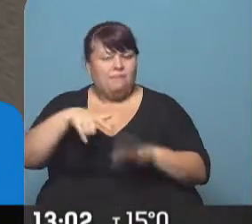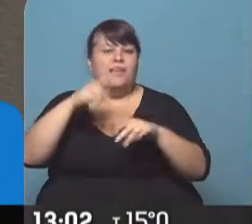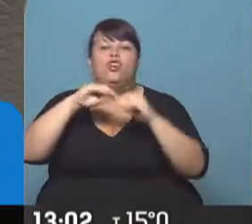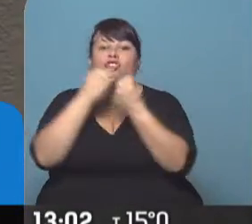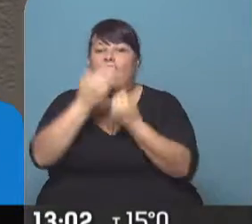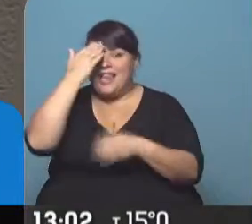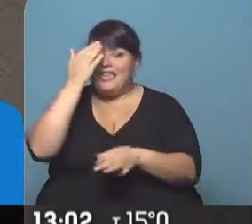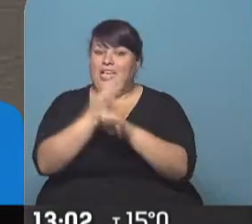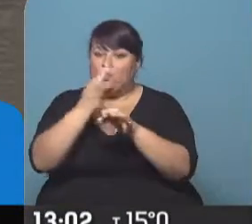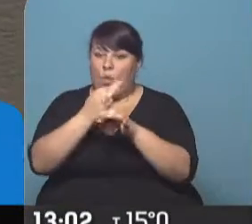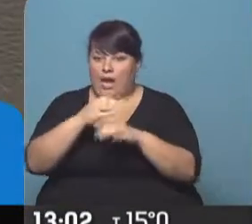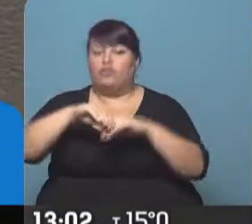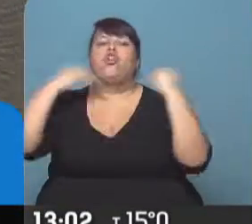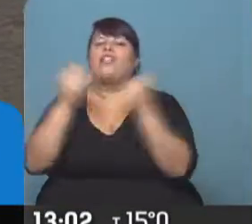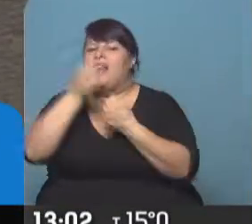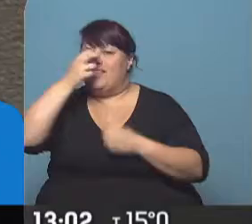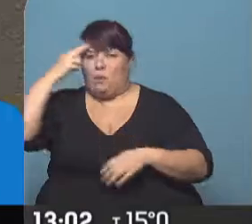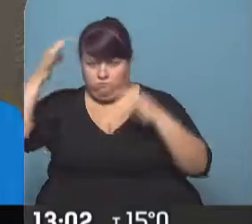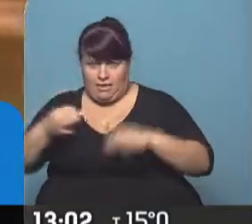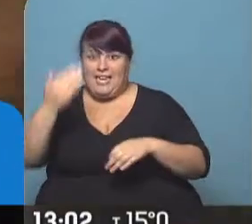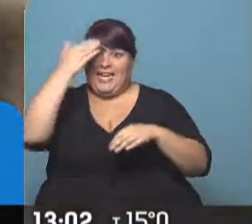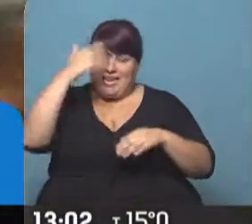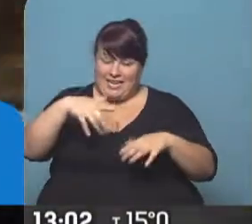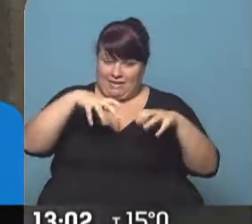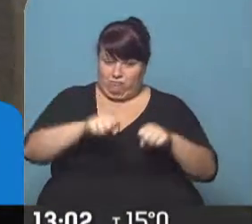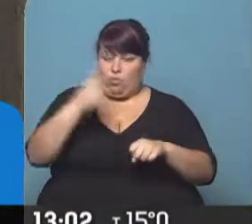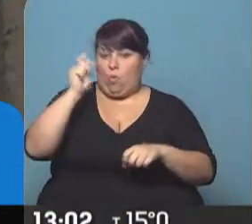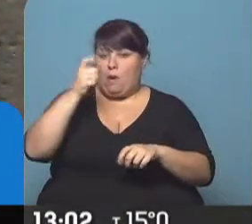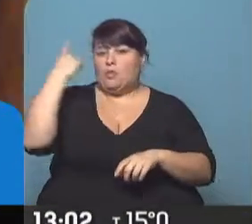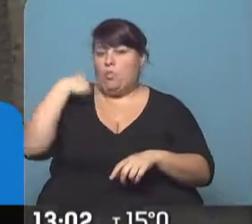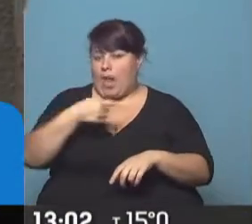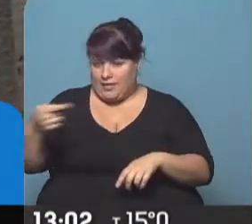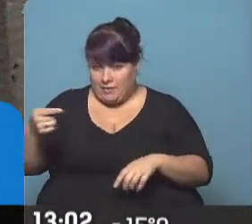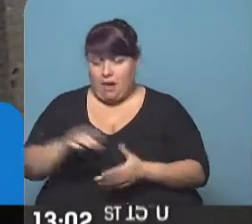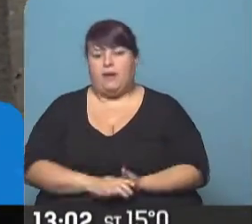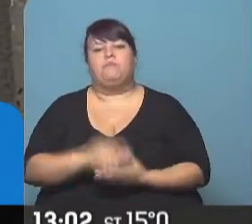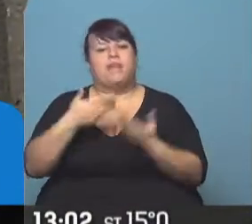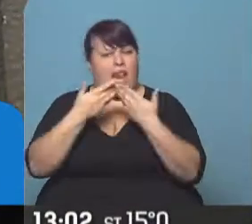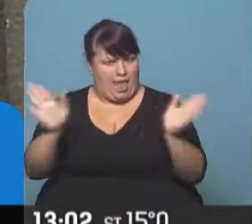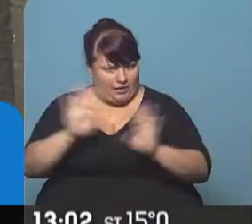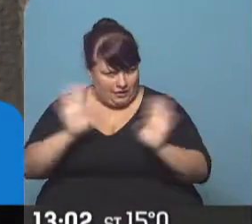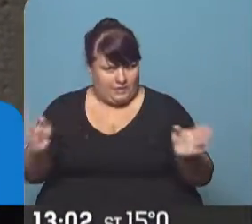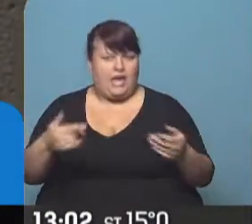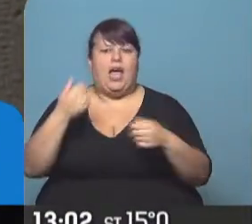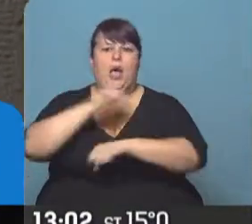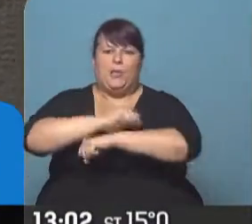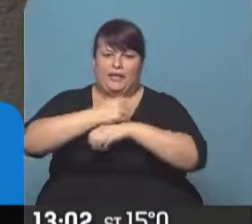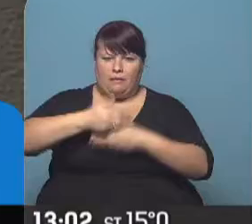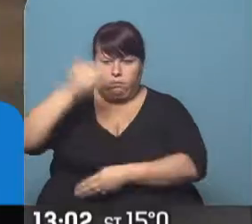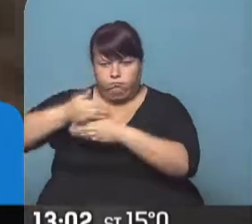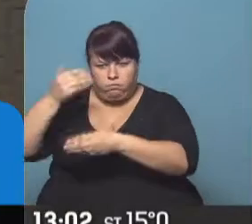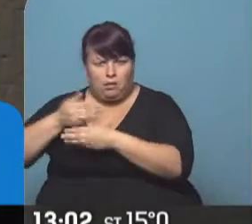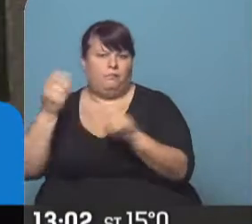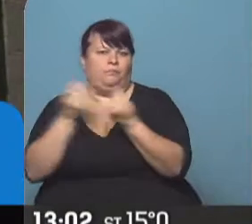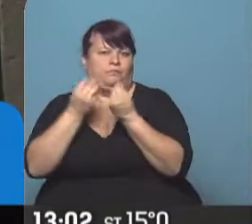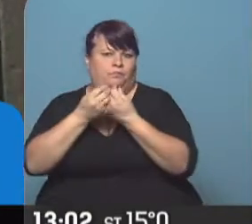15 escuelas de las 29 que estaban tomadas desde hace un mes y una semana exactamente ya se acaban de abrir las puertas se están abriendo las ventanas gran